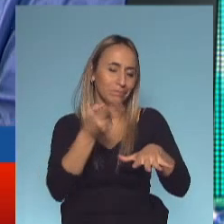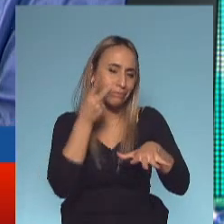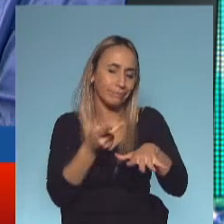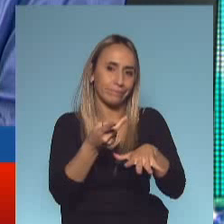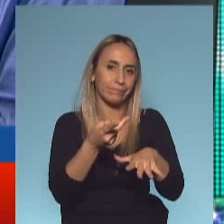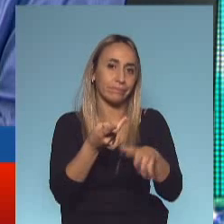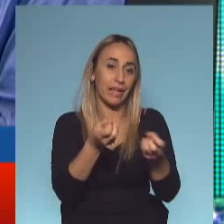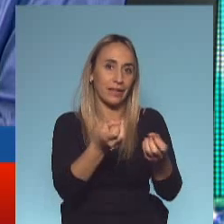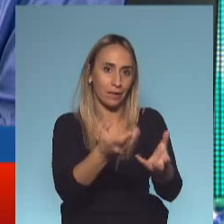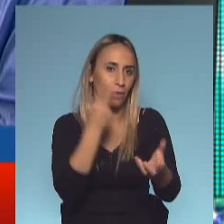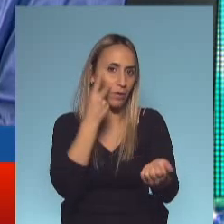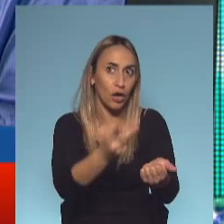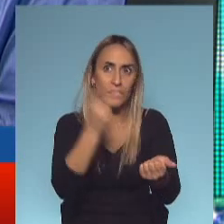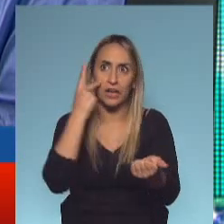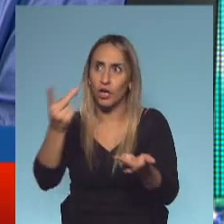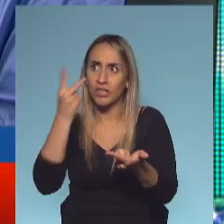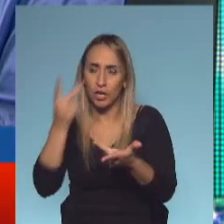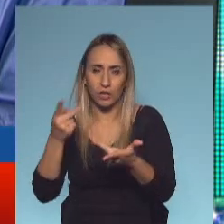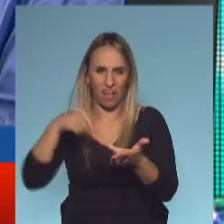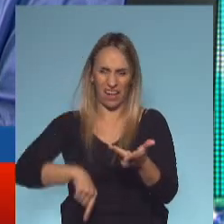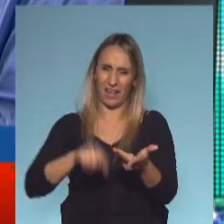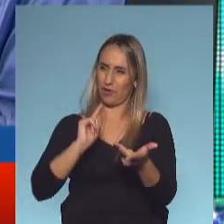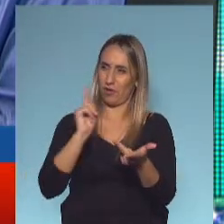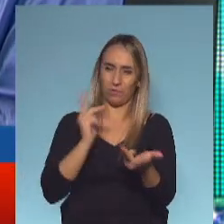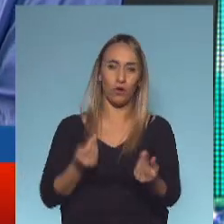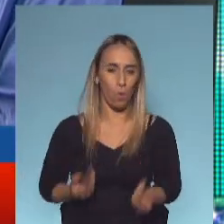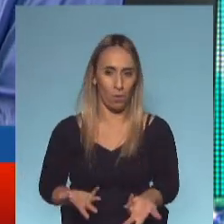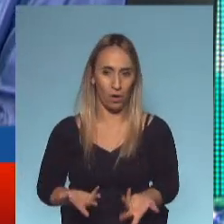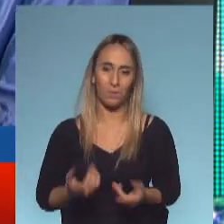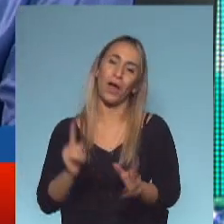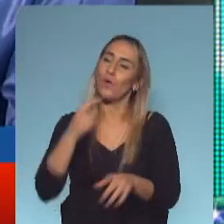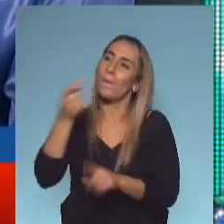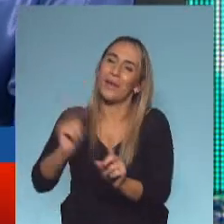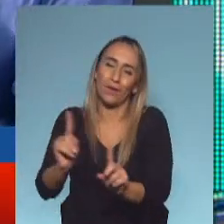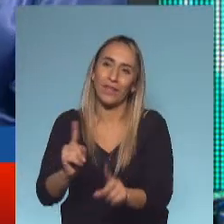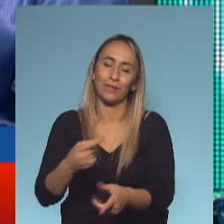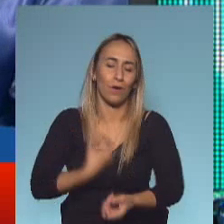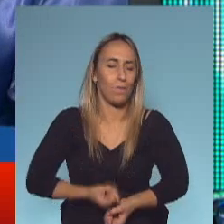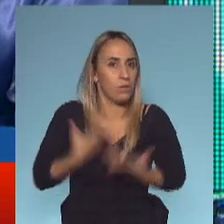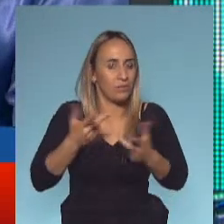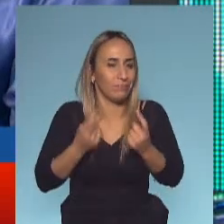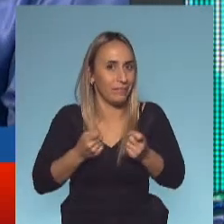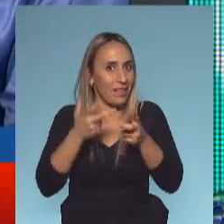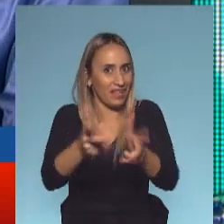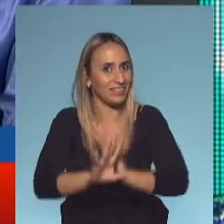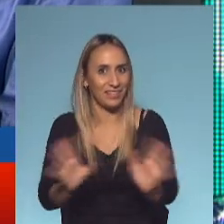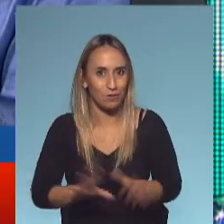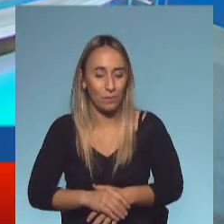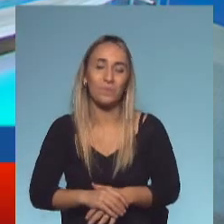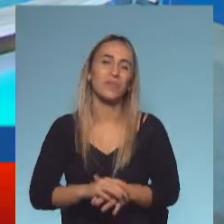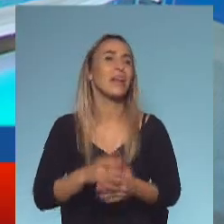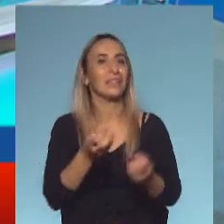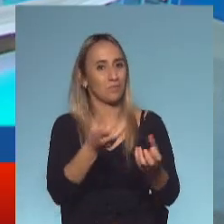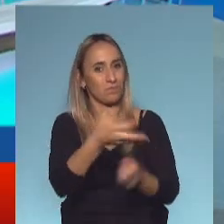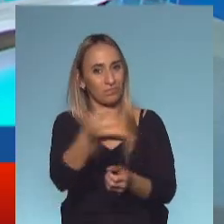nosotros no hagamos un clic? Bueno, casi no es una pregunta, sino una catarsis. No, estamos bien en la catarsis, pero tiene que ver con que creo que hay una